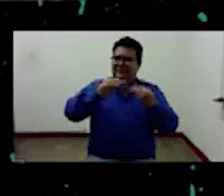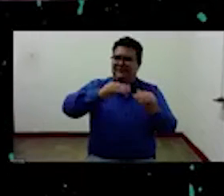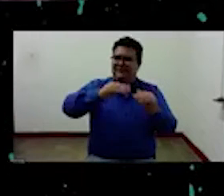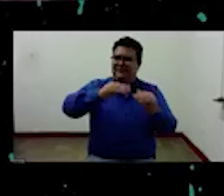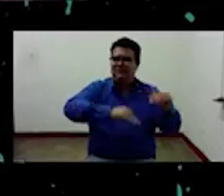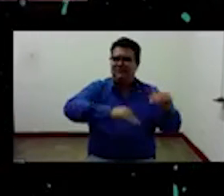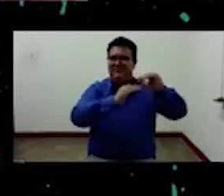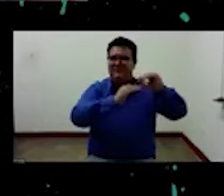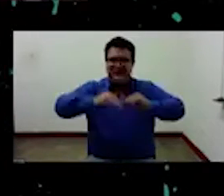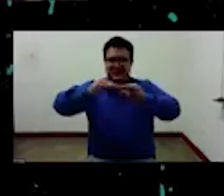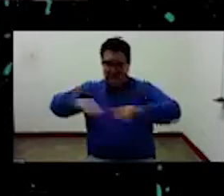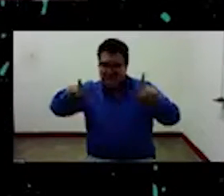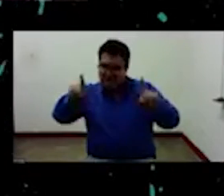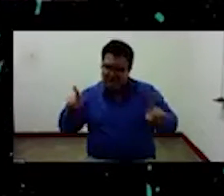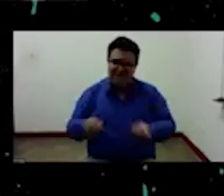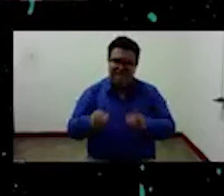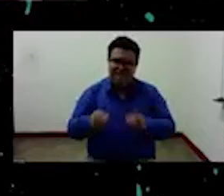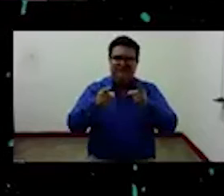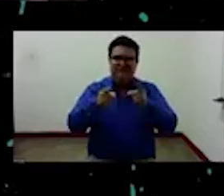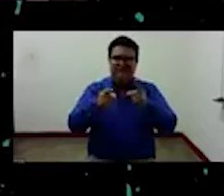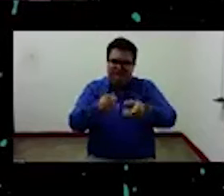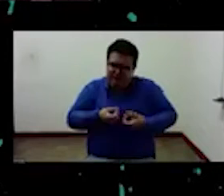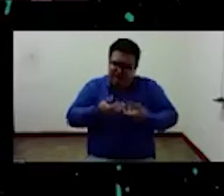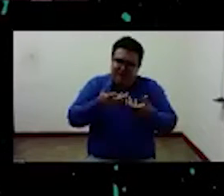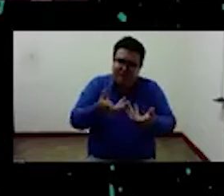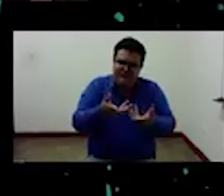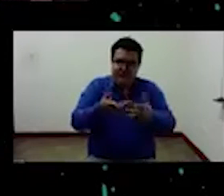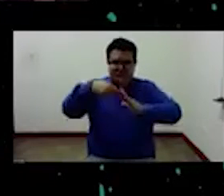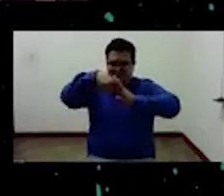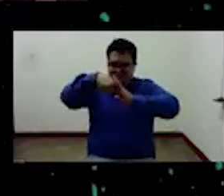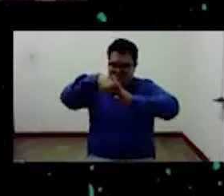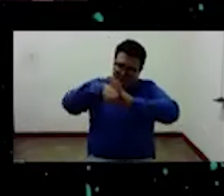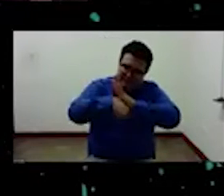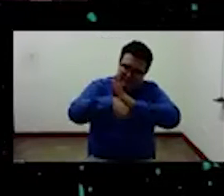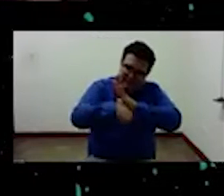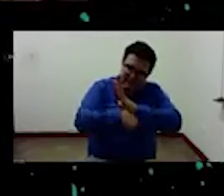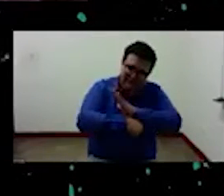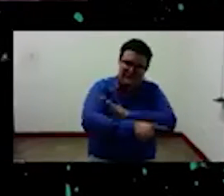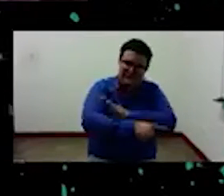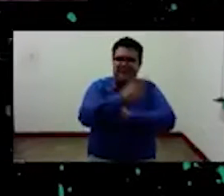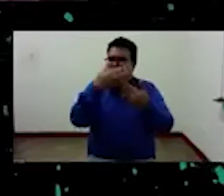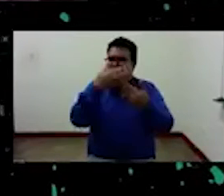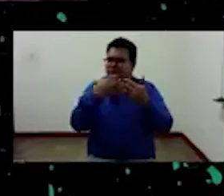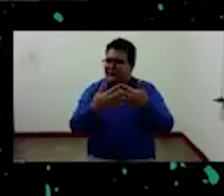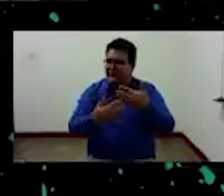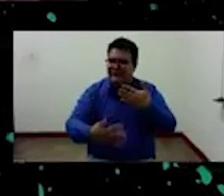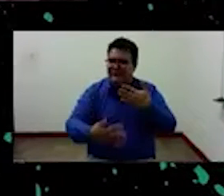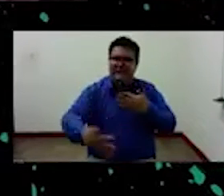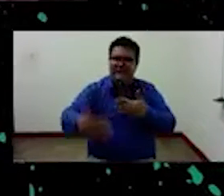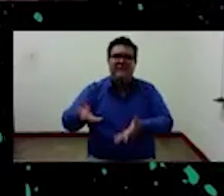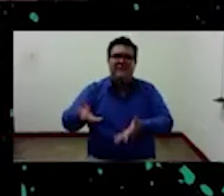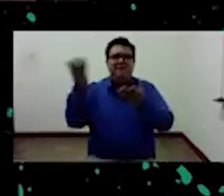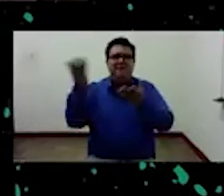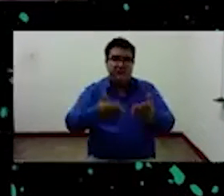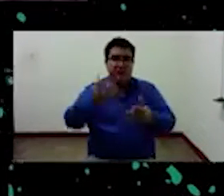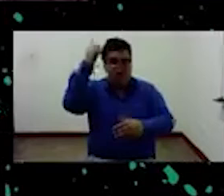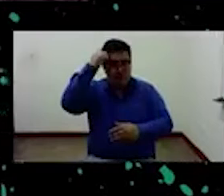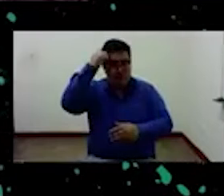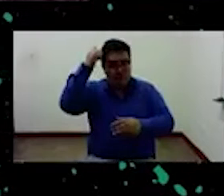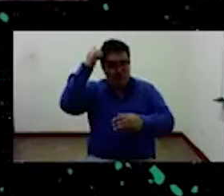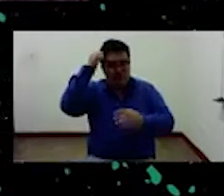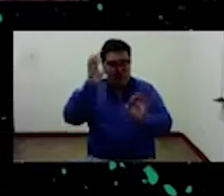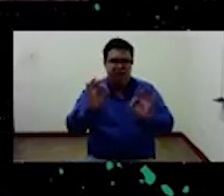reducida, revelada, profunda e infinita, a cargo del maestro Carlos